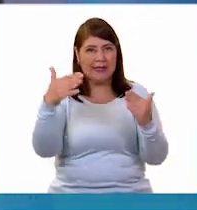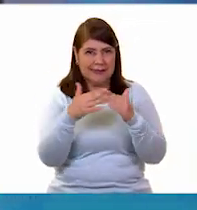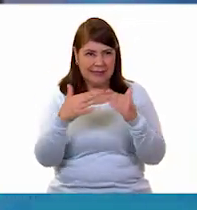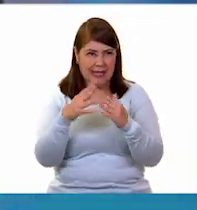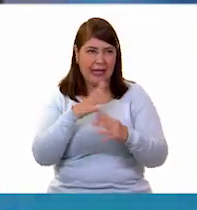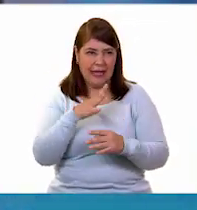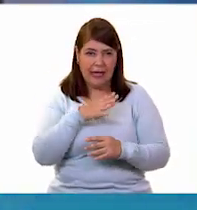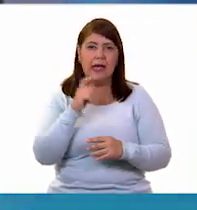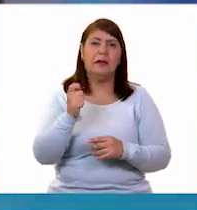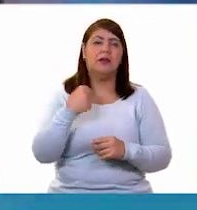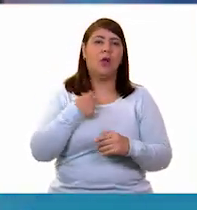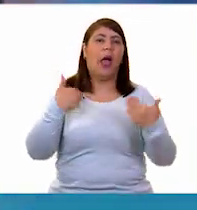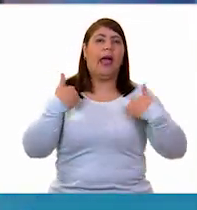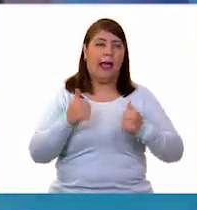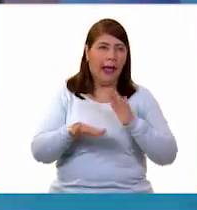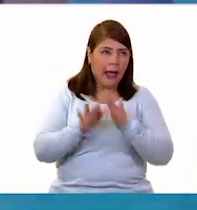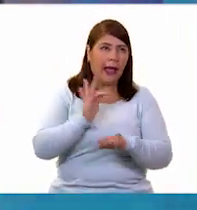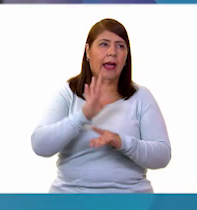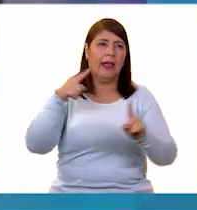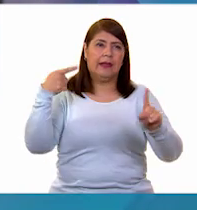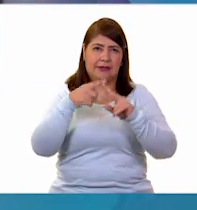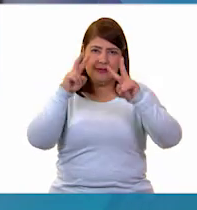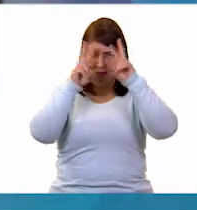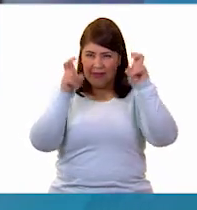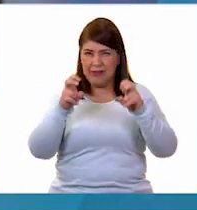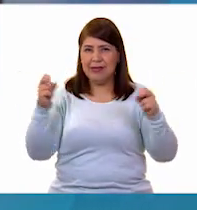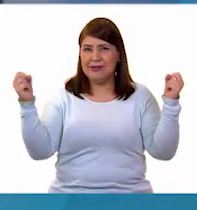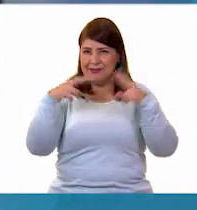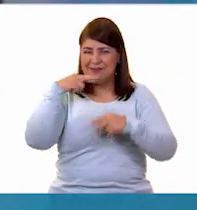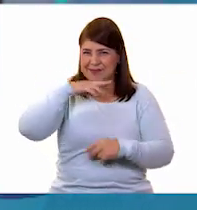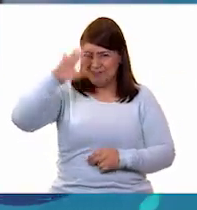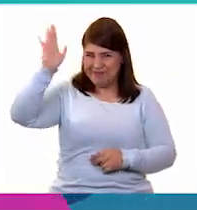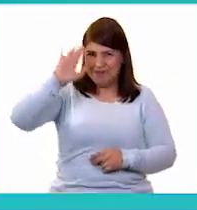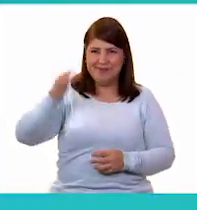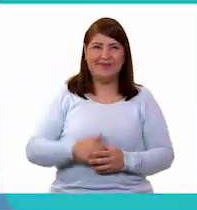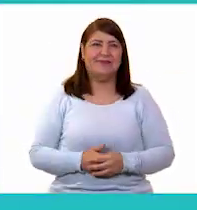que así como nosotras comprendan mejor este tema. ¡Hasta la próxima!